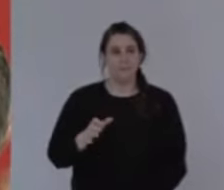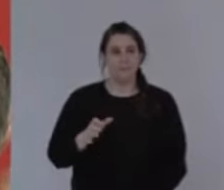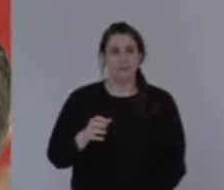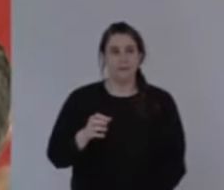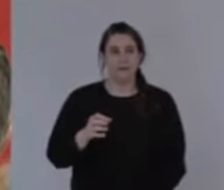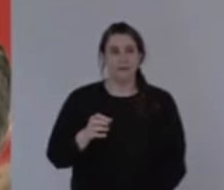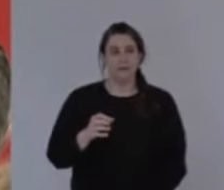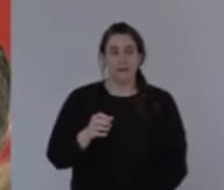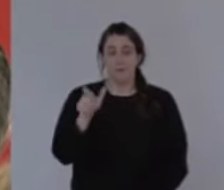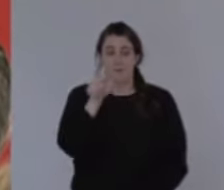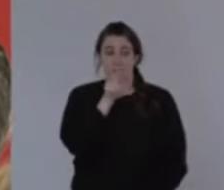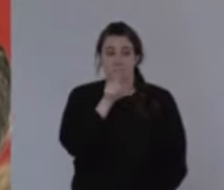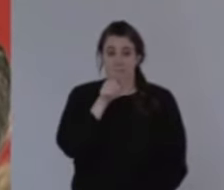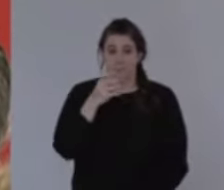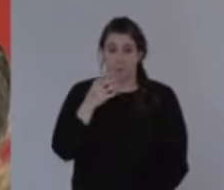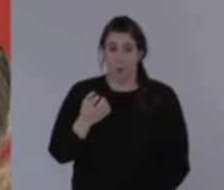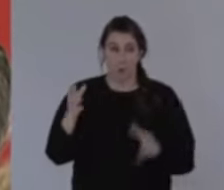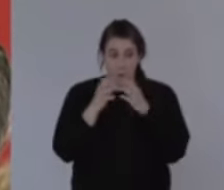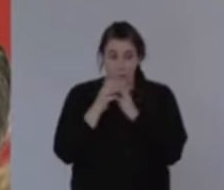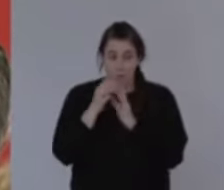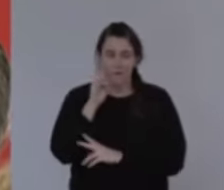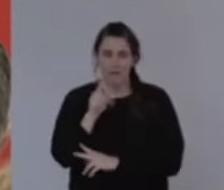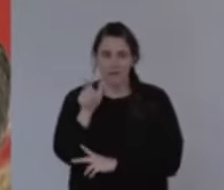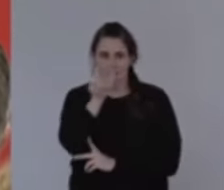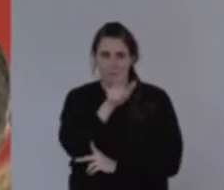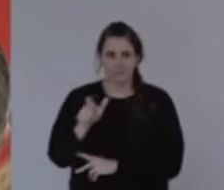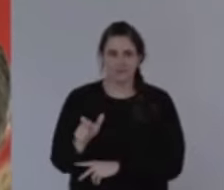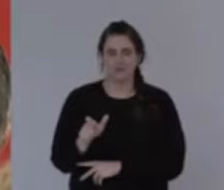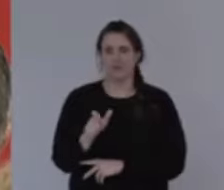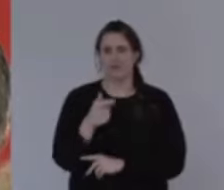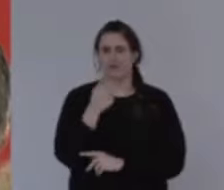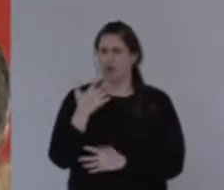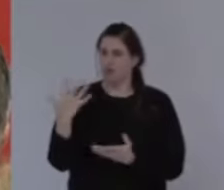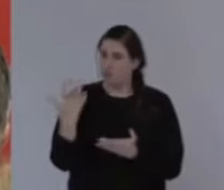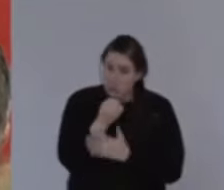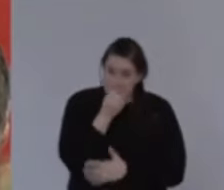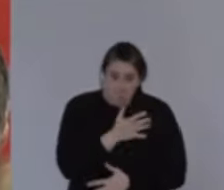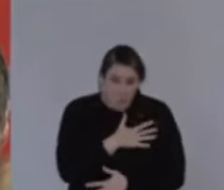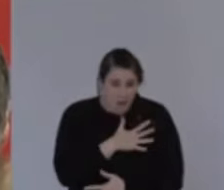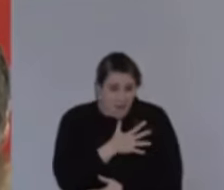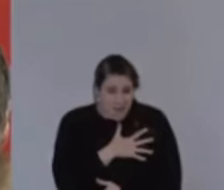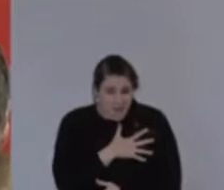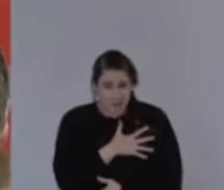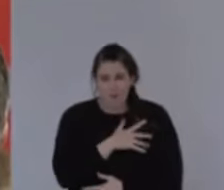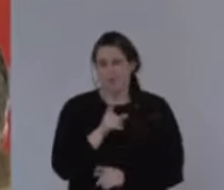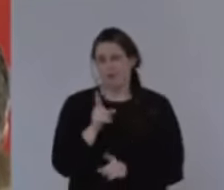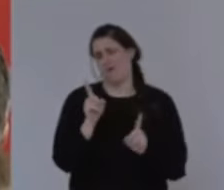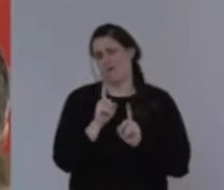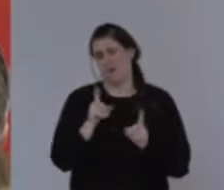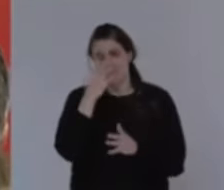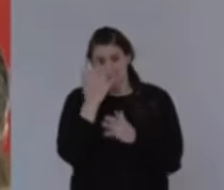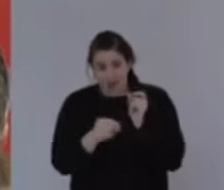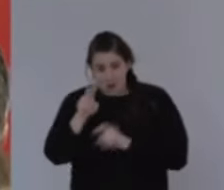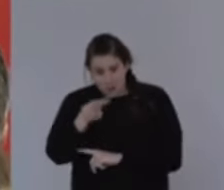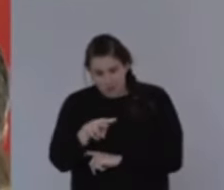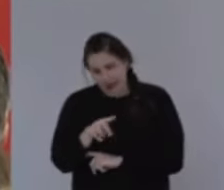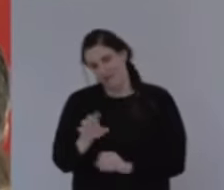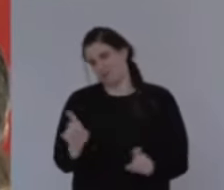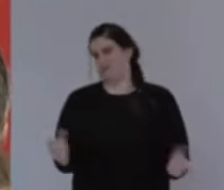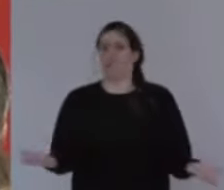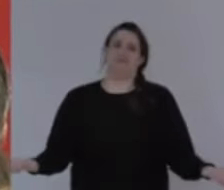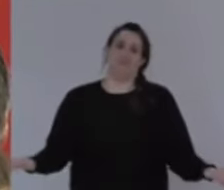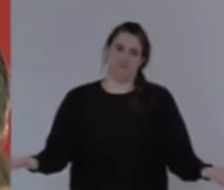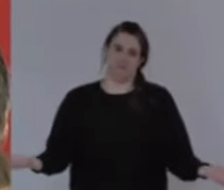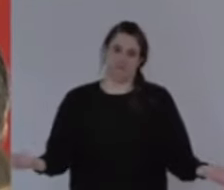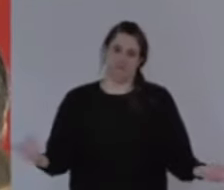Este es un partido que mira por las personas. No digo que todos seamos buenos, ni nos vamos a engañar, no es que no cometamos errores. Llevamos ya